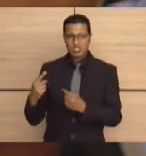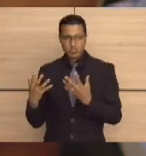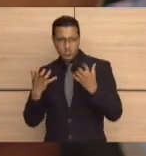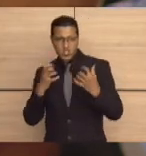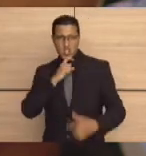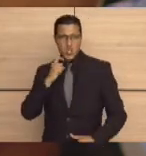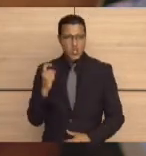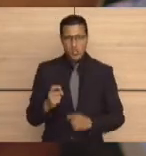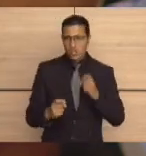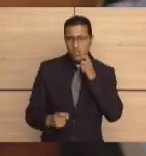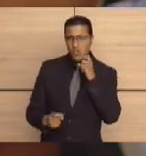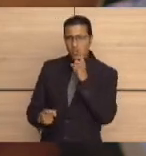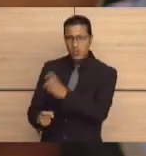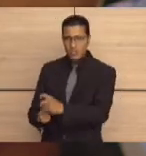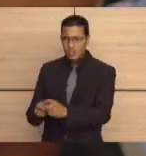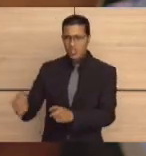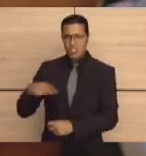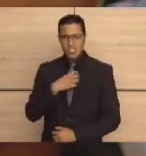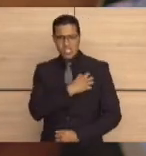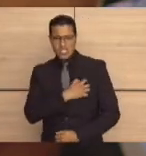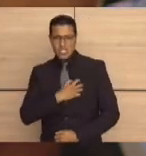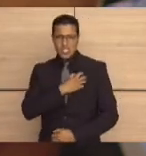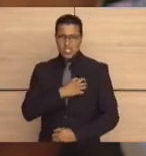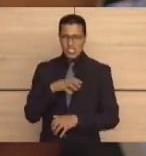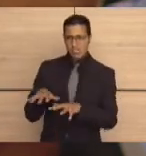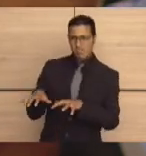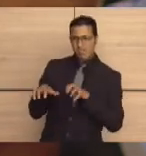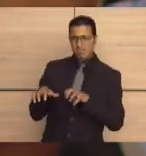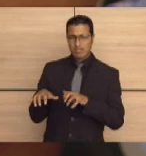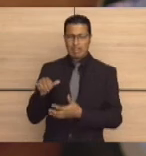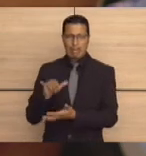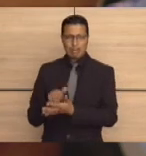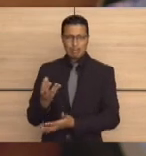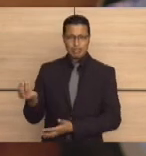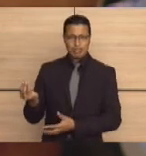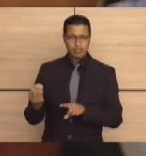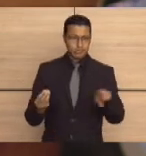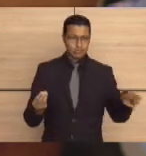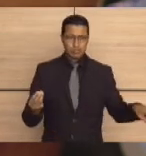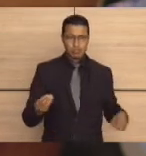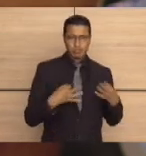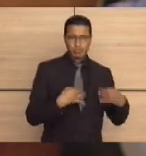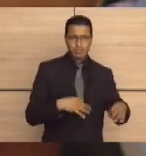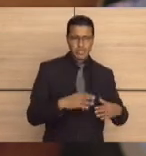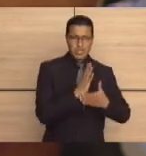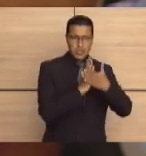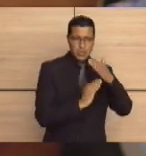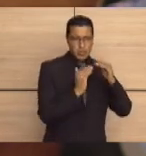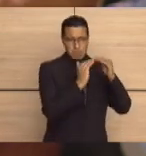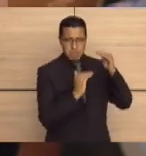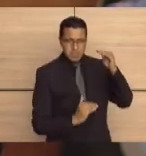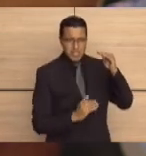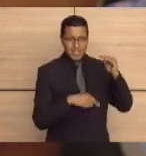agresividad, minorías violentas por su egoísmo, y claro, los débiles, las muchedumbres, así